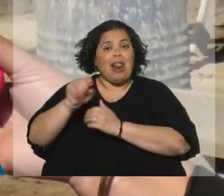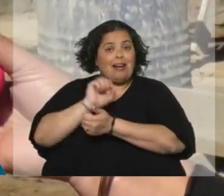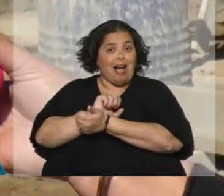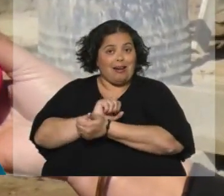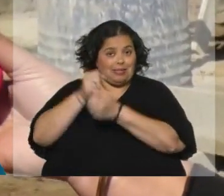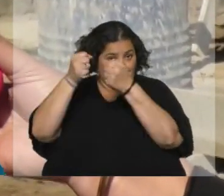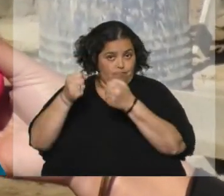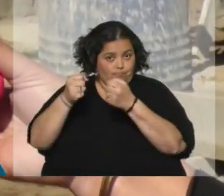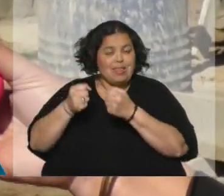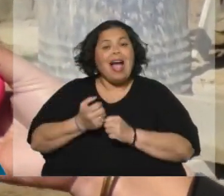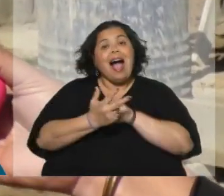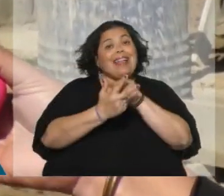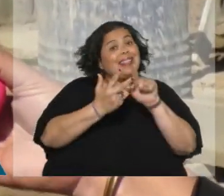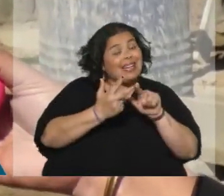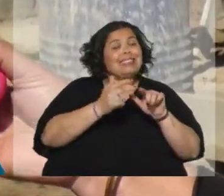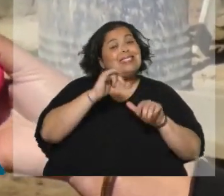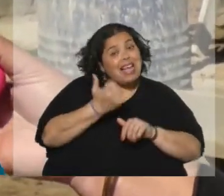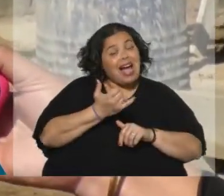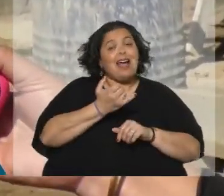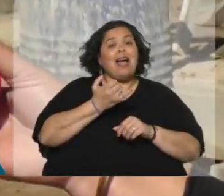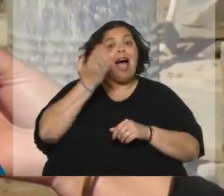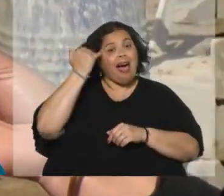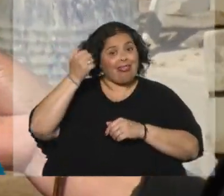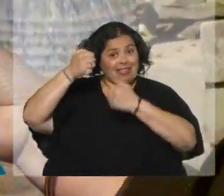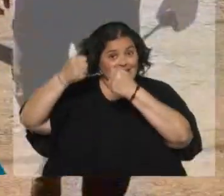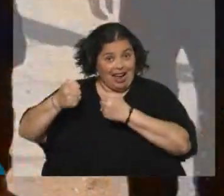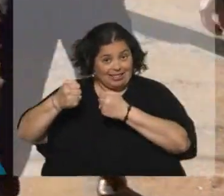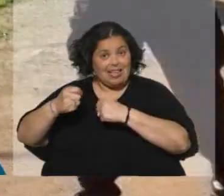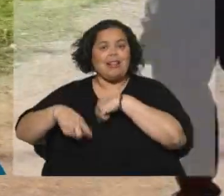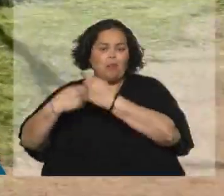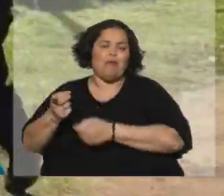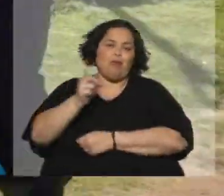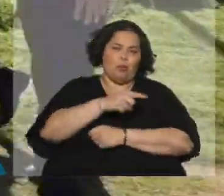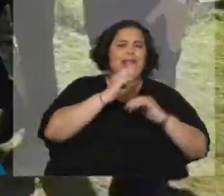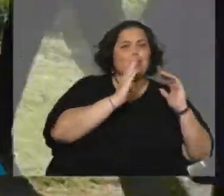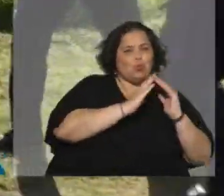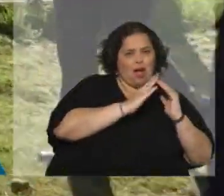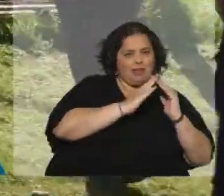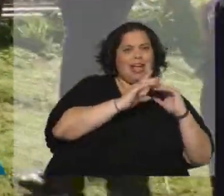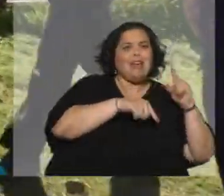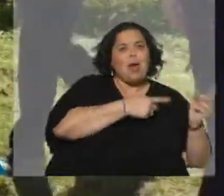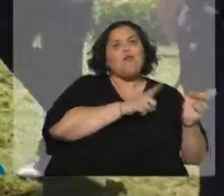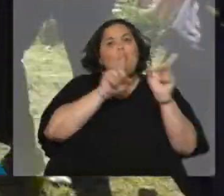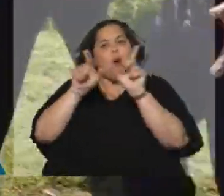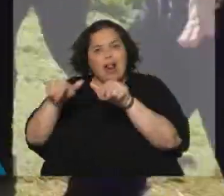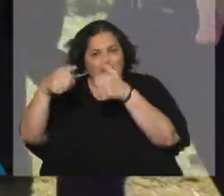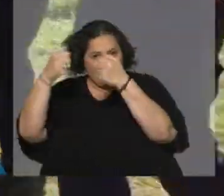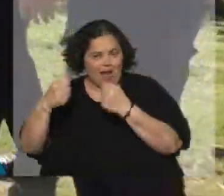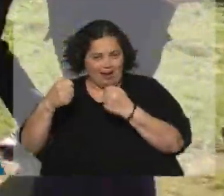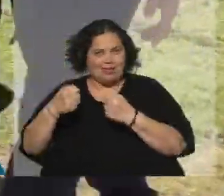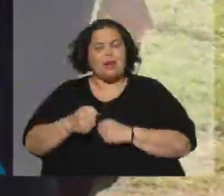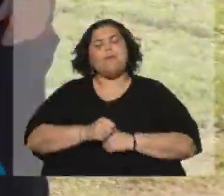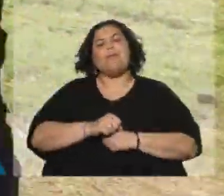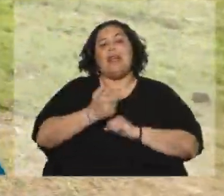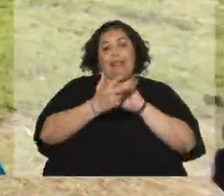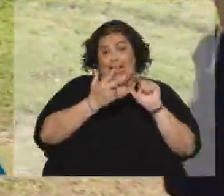son reingreso es decir estaban en la cárcel fueron este dispuesta la prisión domiciliaria y ahora